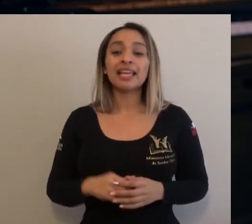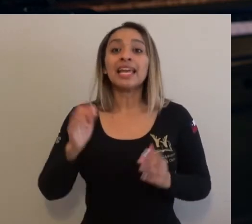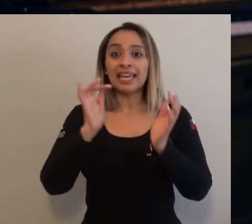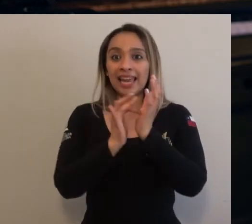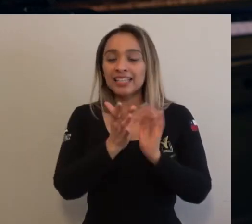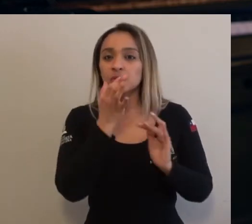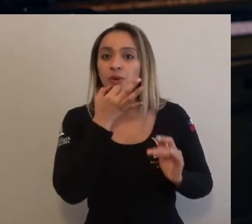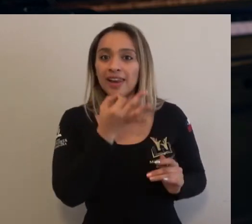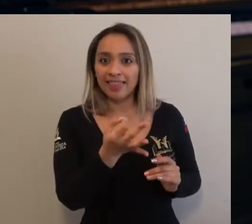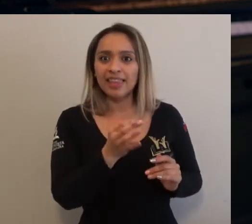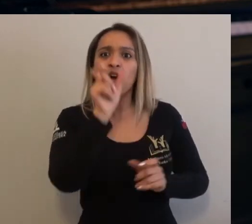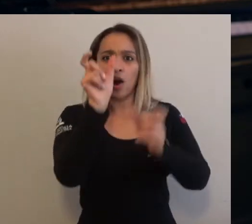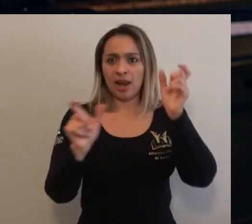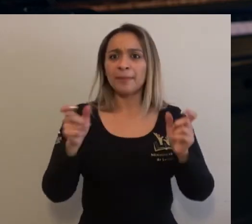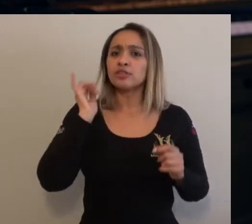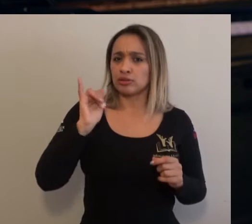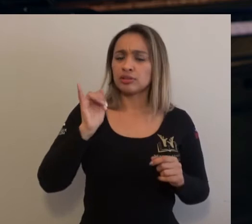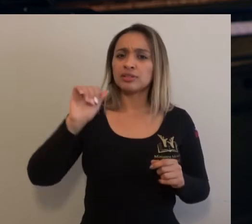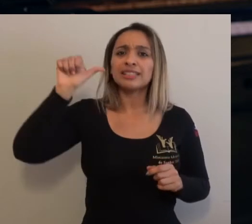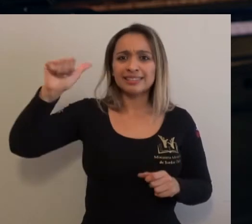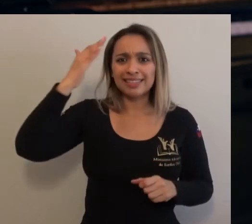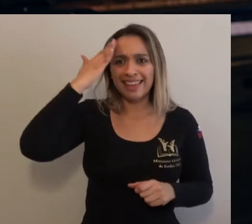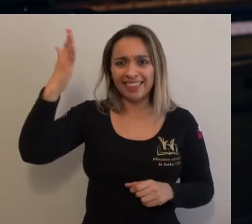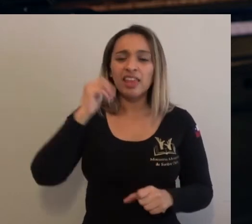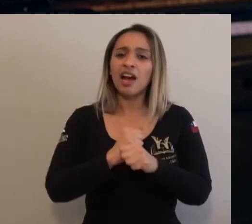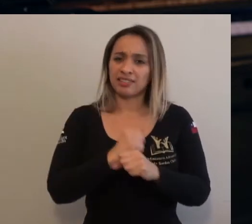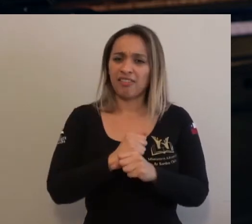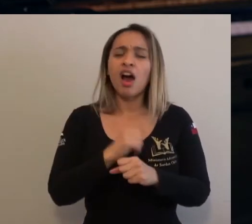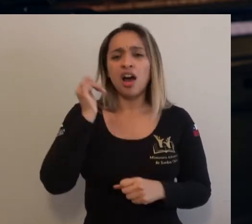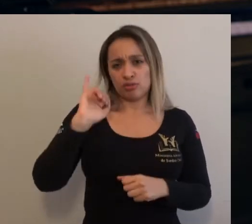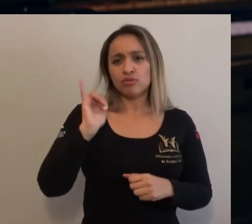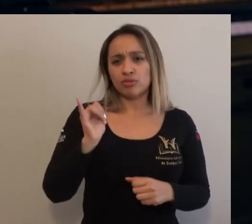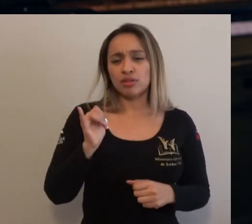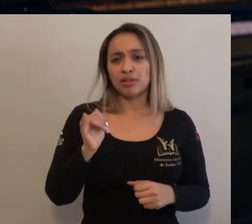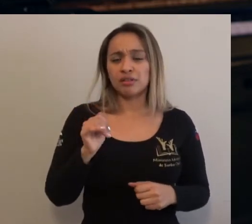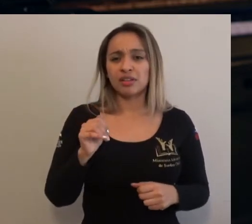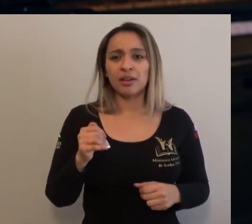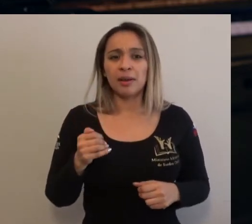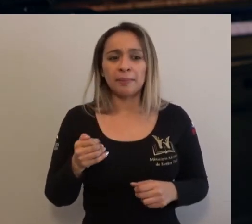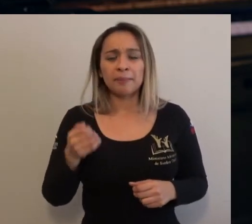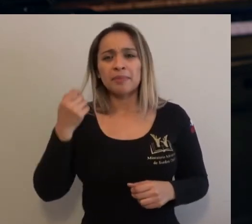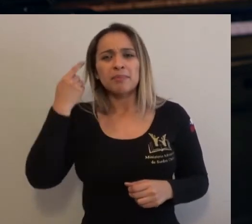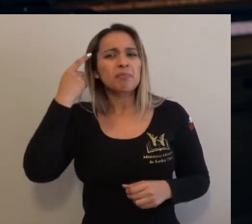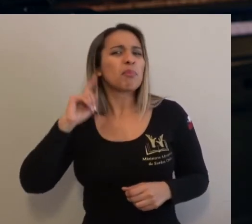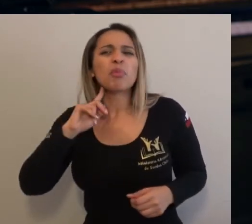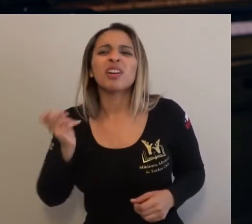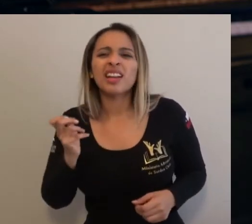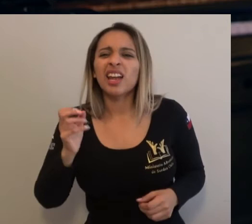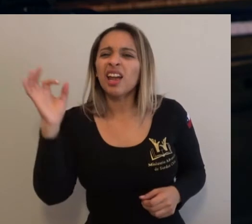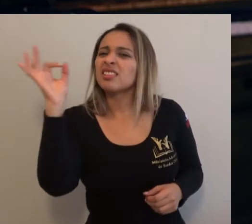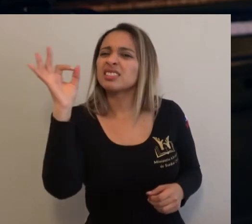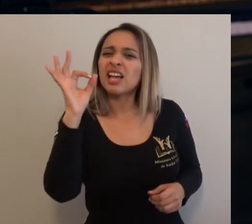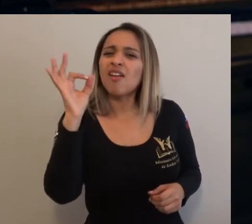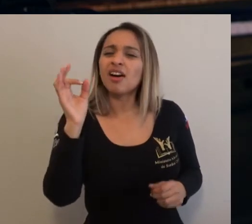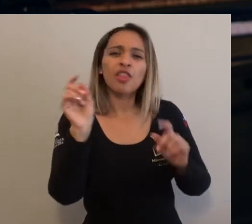que Él dijo a la gente, 6 días hay en que se debe trabajar en estos, pues venid y sed sanados y no en día de reposo. ¿Por qué en día de